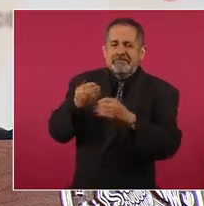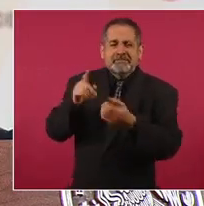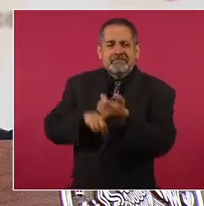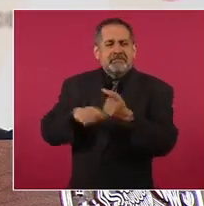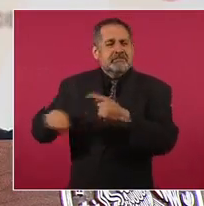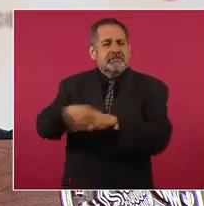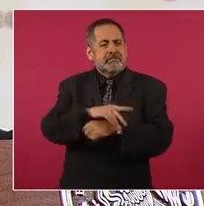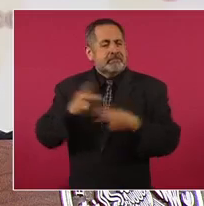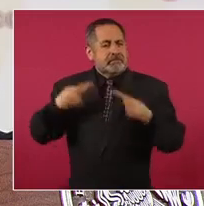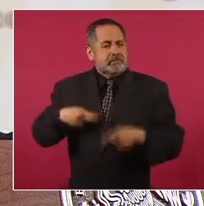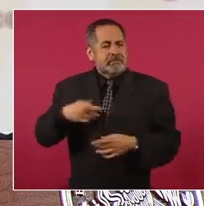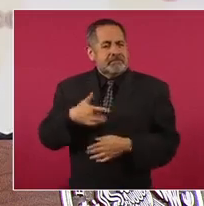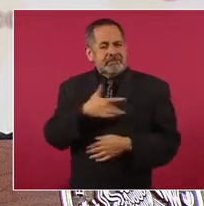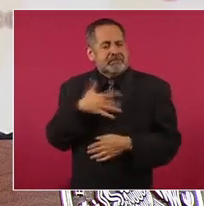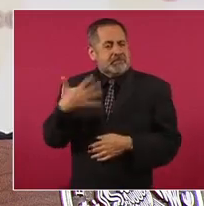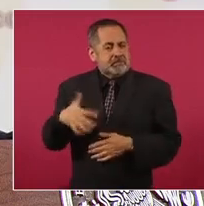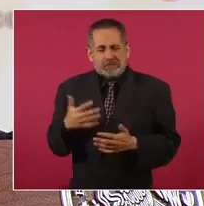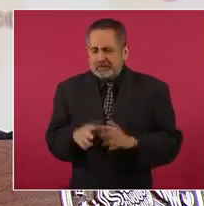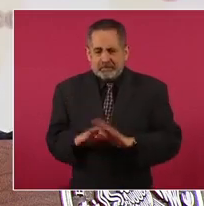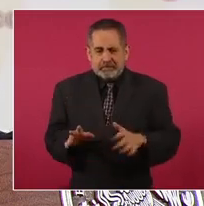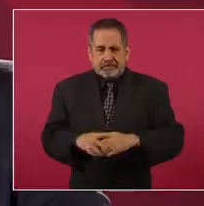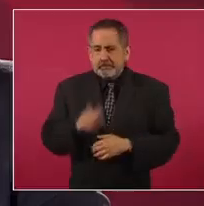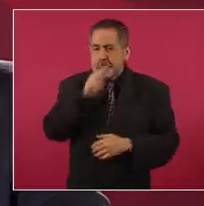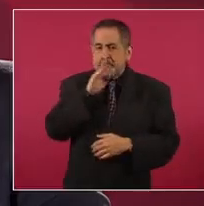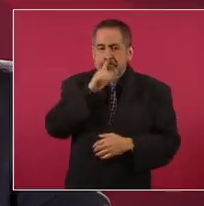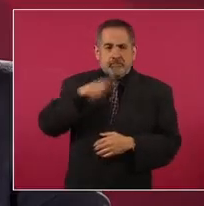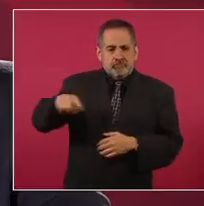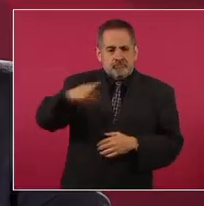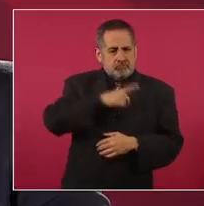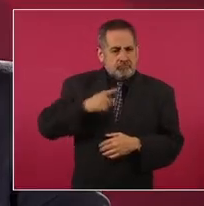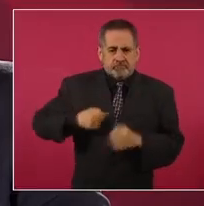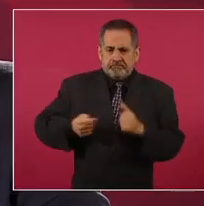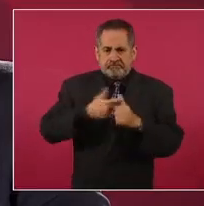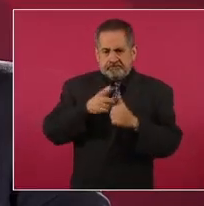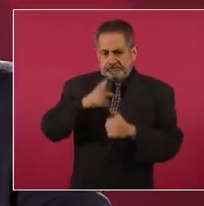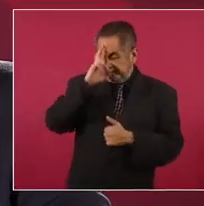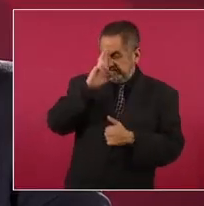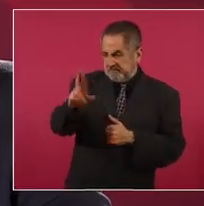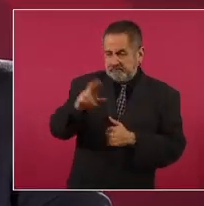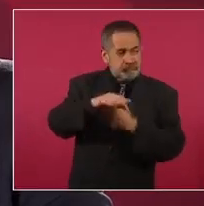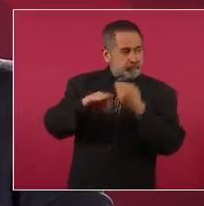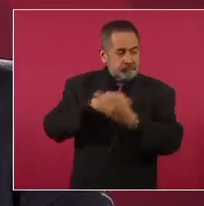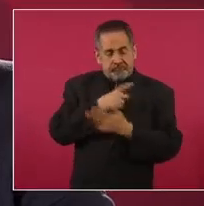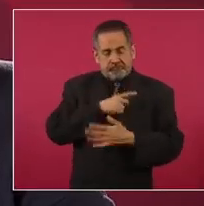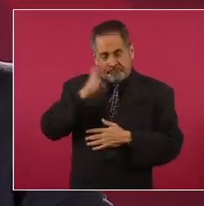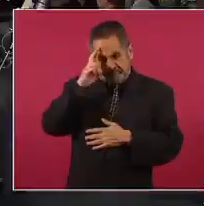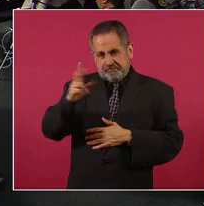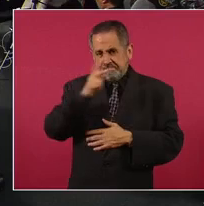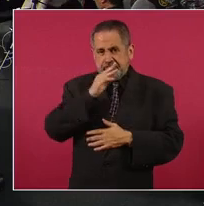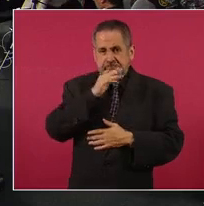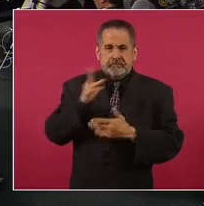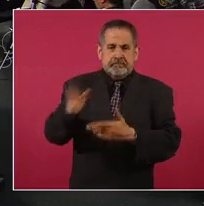que tienen los padres, y los padres deberían de ser respetados plenamente por todas y por todos.